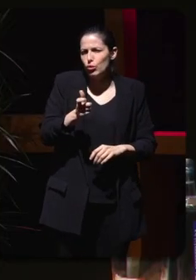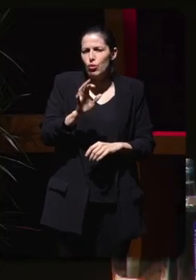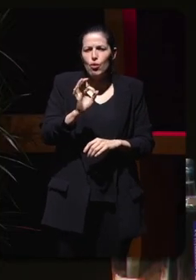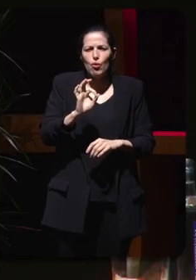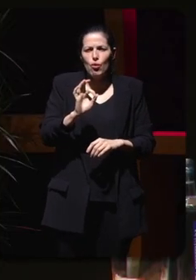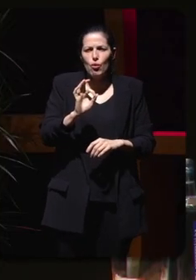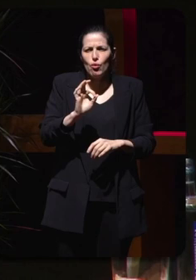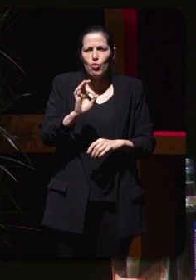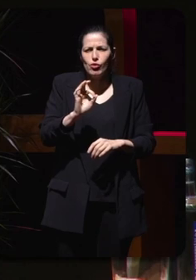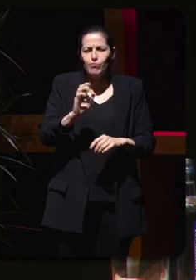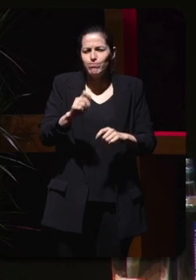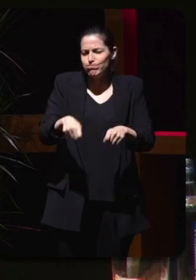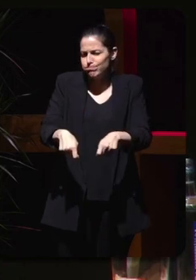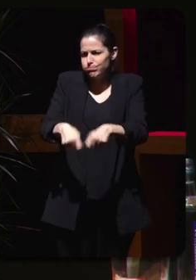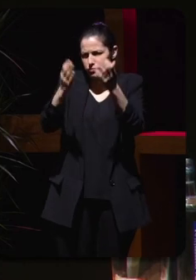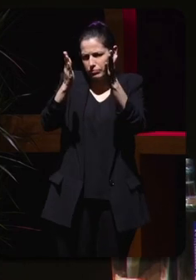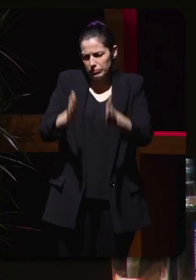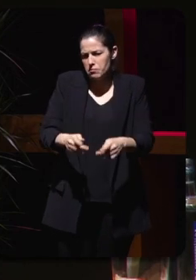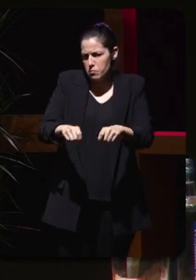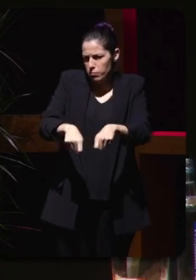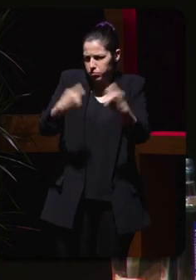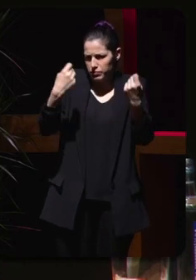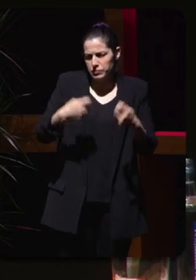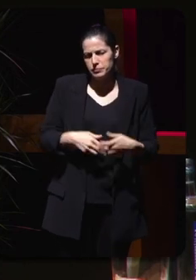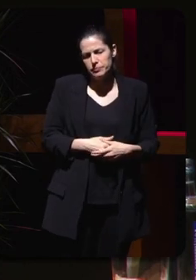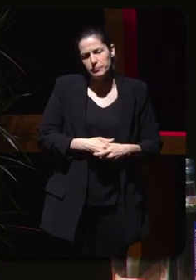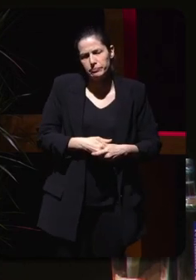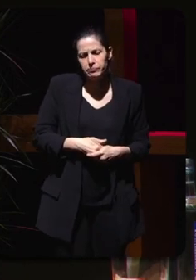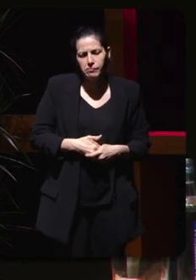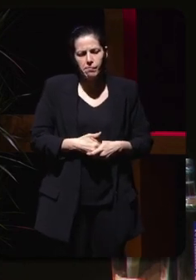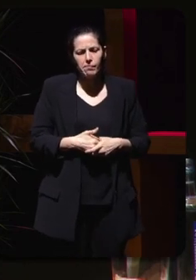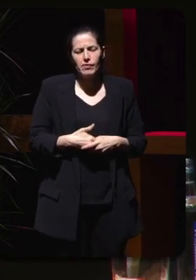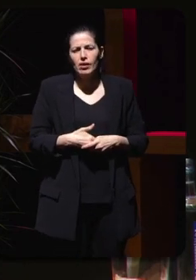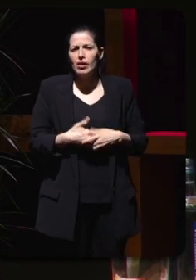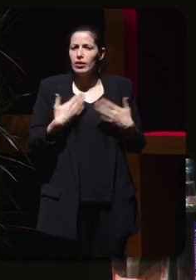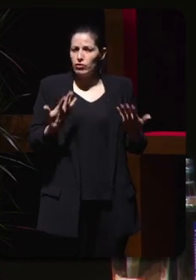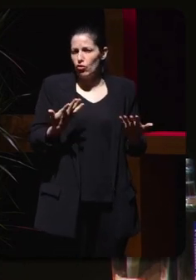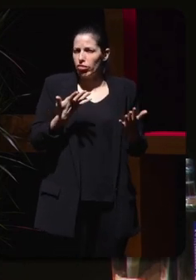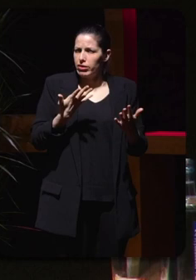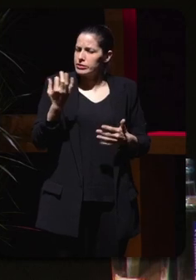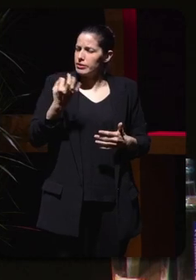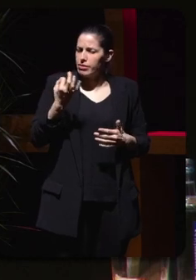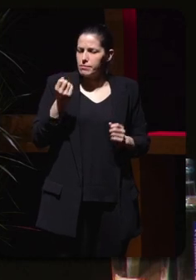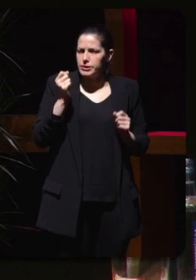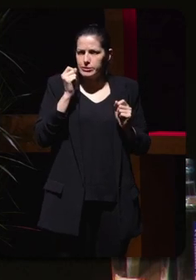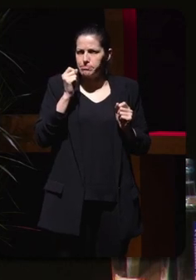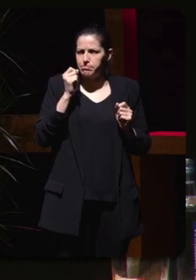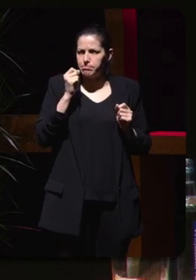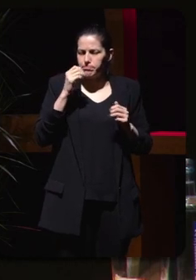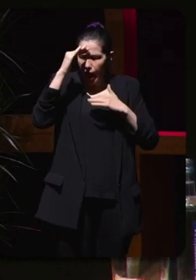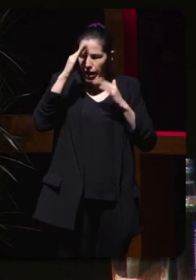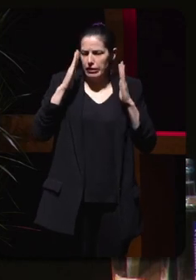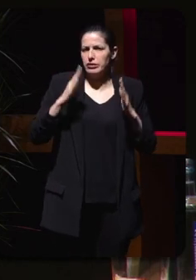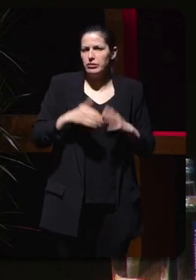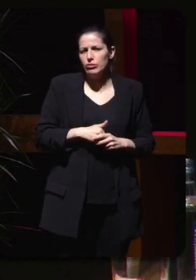a la destrucción del personaje, ¿no? Entonces, eso significa que hay que estar muy alerta porque, sin darnos